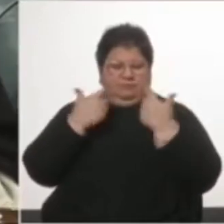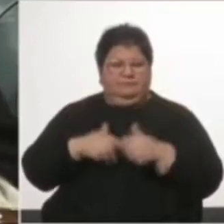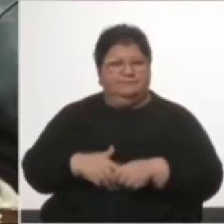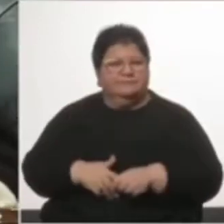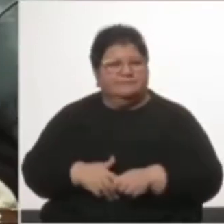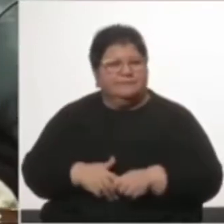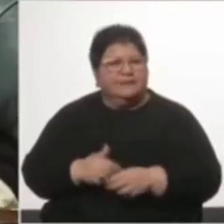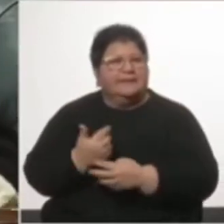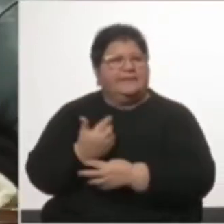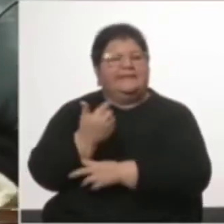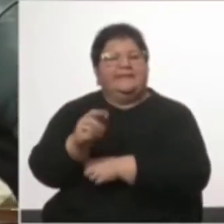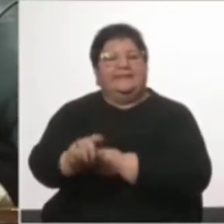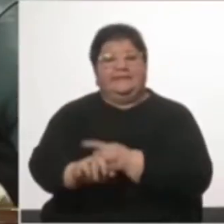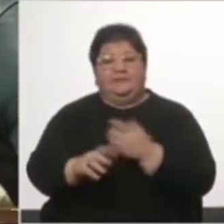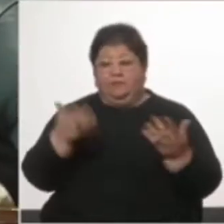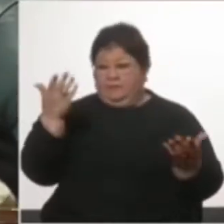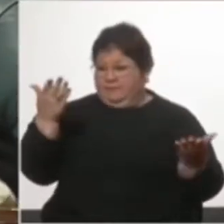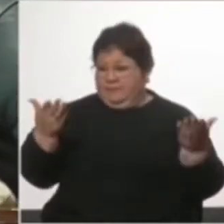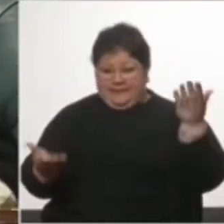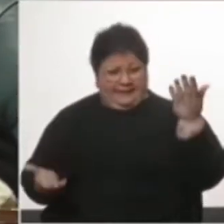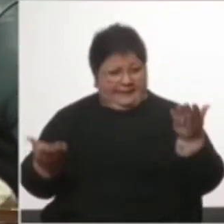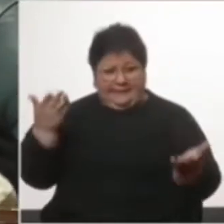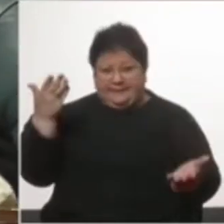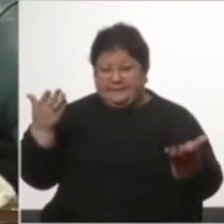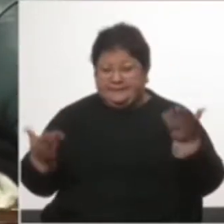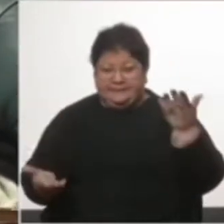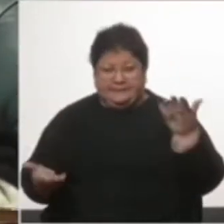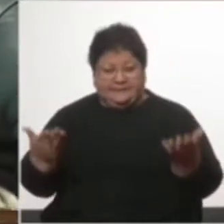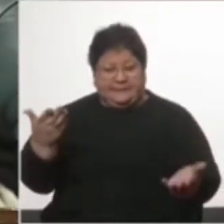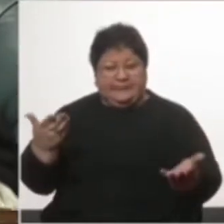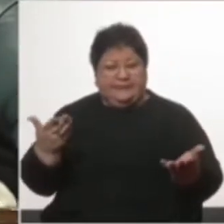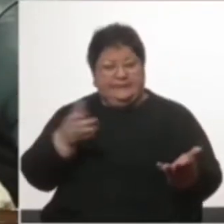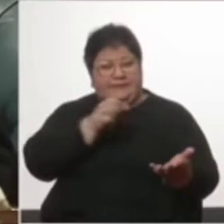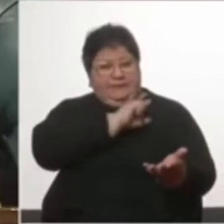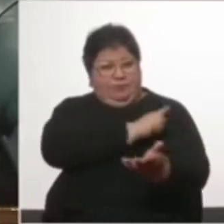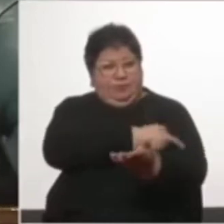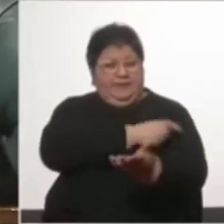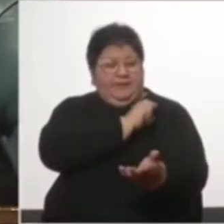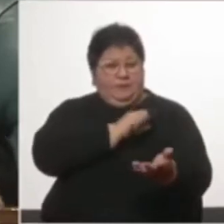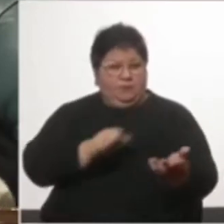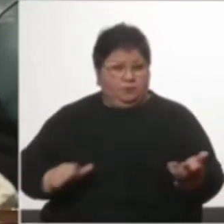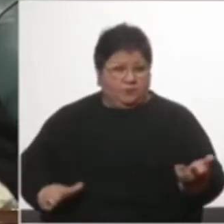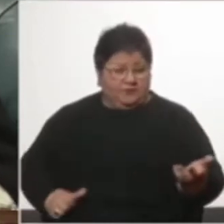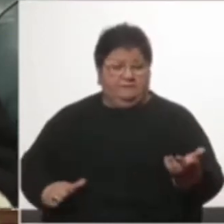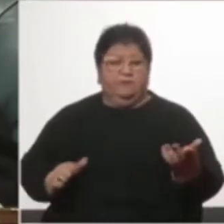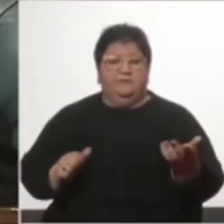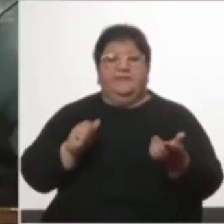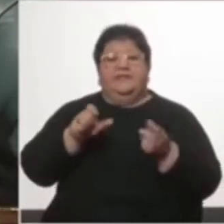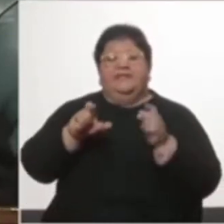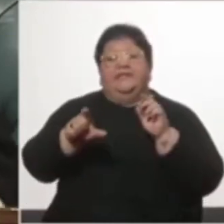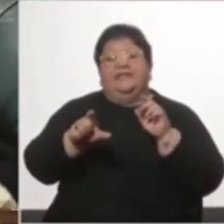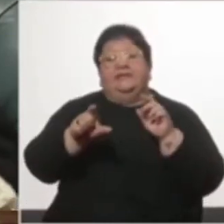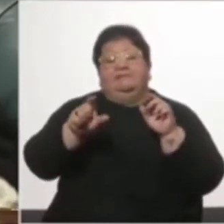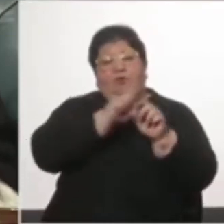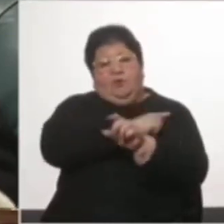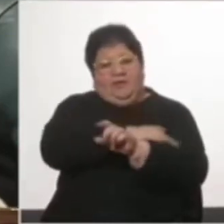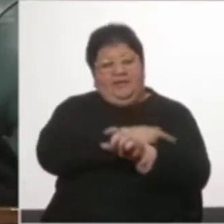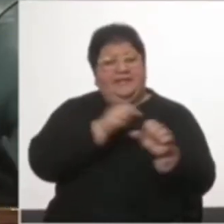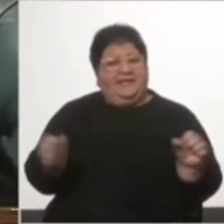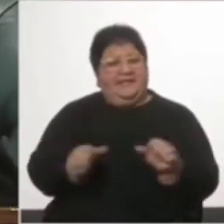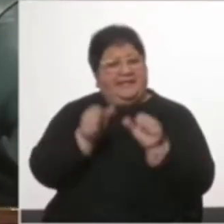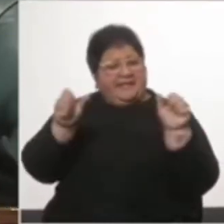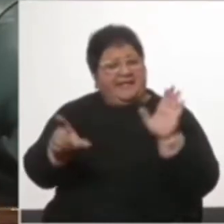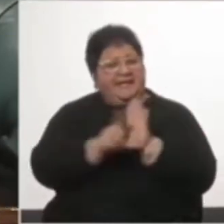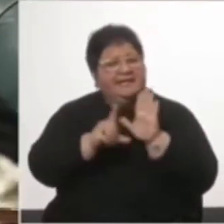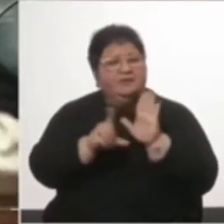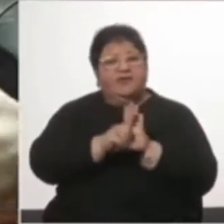mirando un balance en lo posible entre el Ejecutivo y el Legislativo y el derecho que tiene la oposición de estos 15